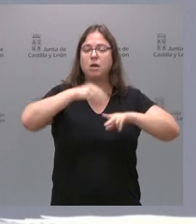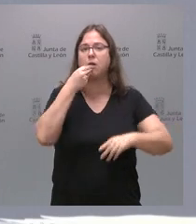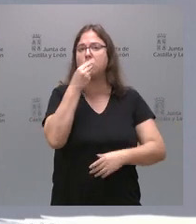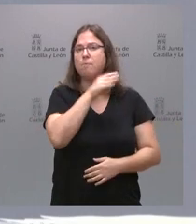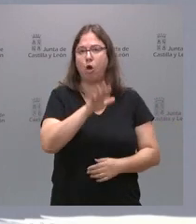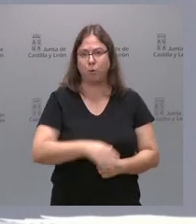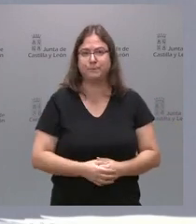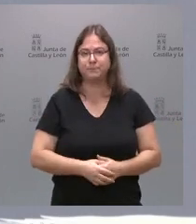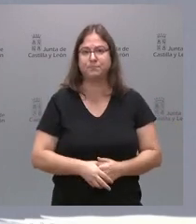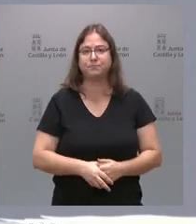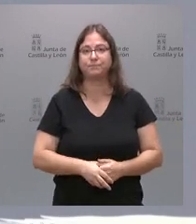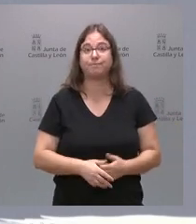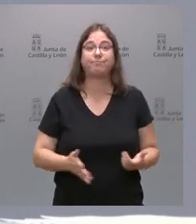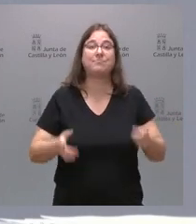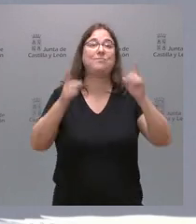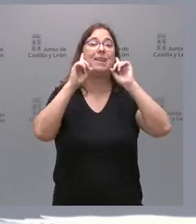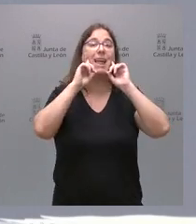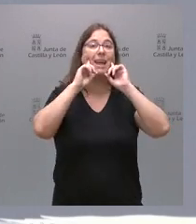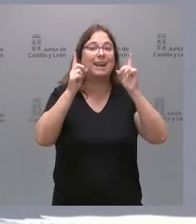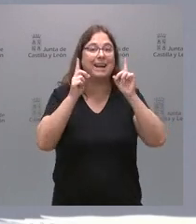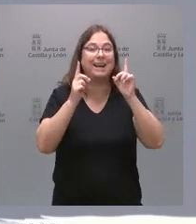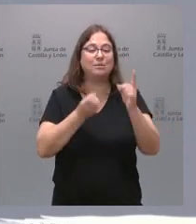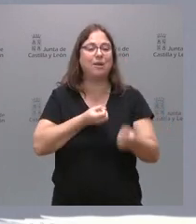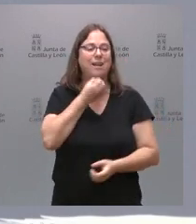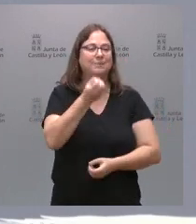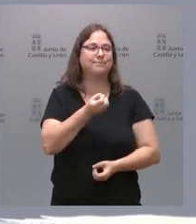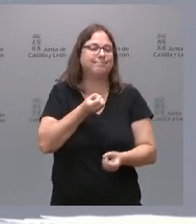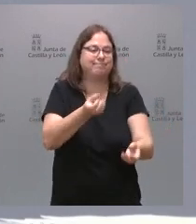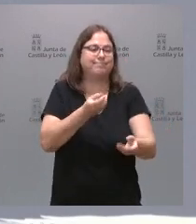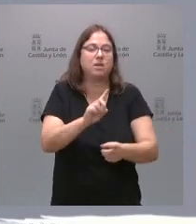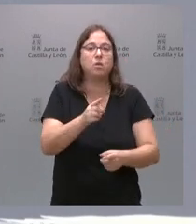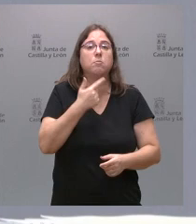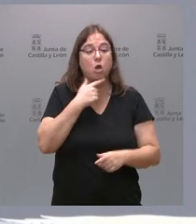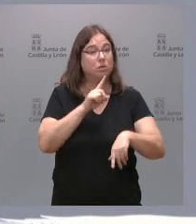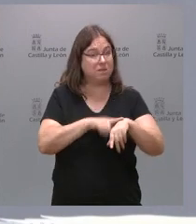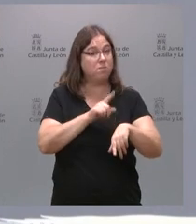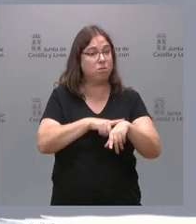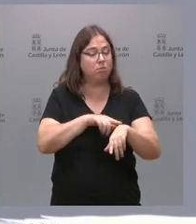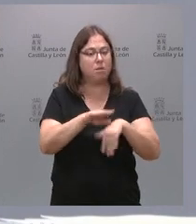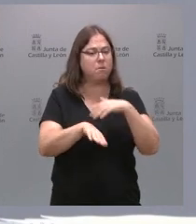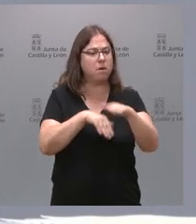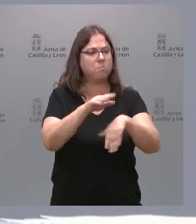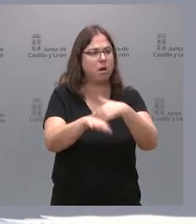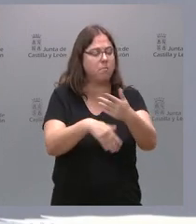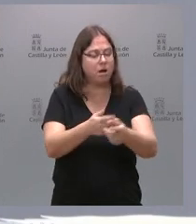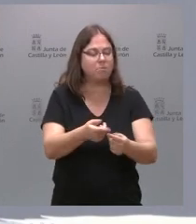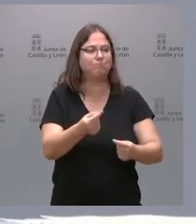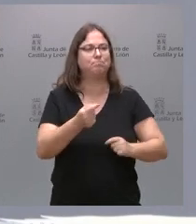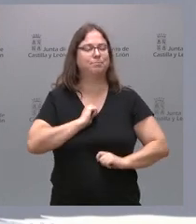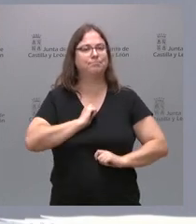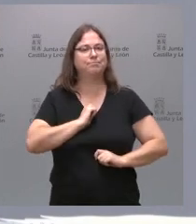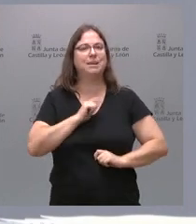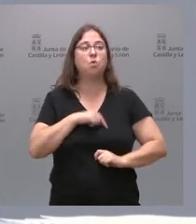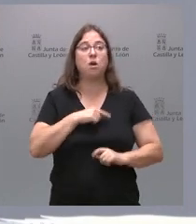condiciones en este caso no es cuestión de echar la vista atrás pero no cabe duda que el propio paso del tiempo ha determinado que